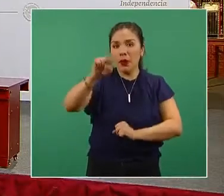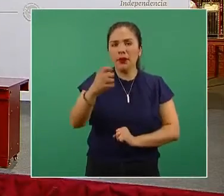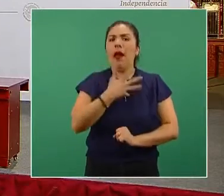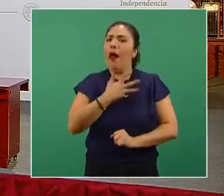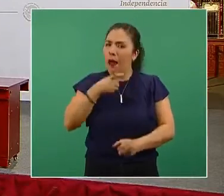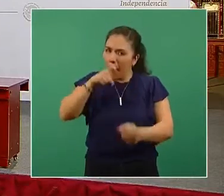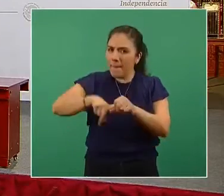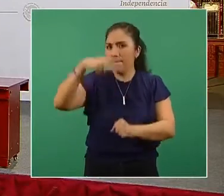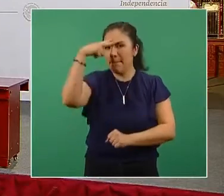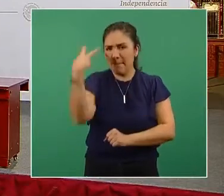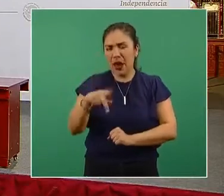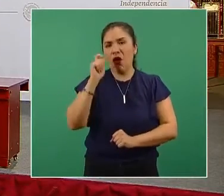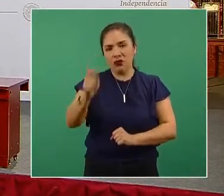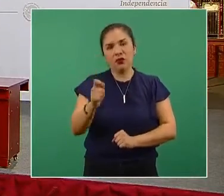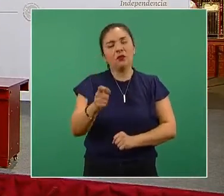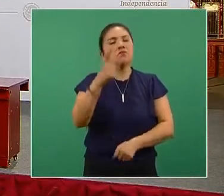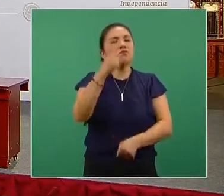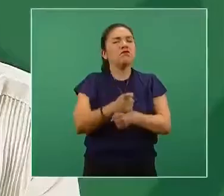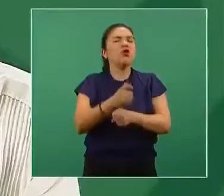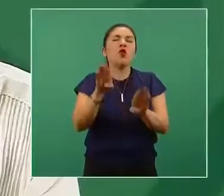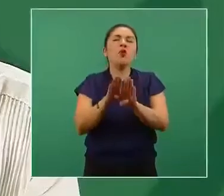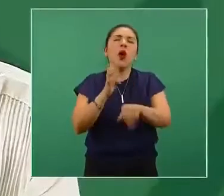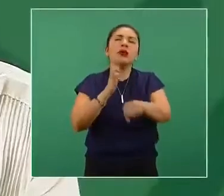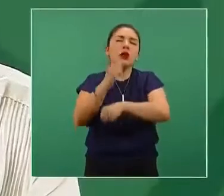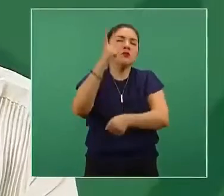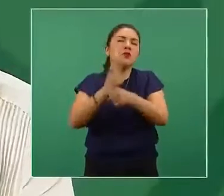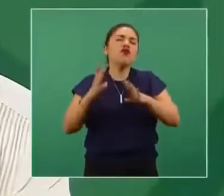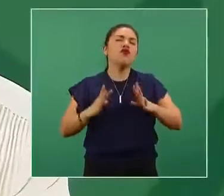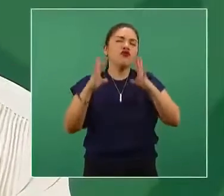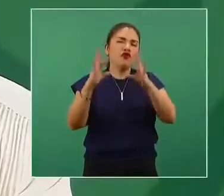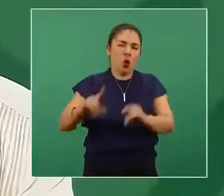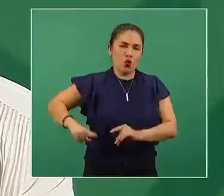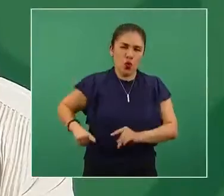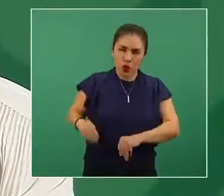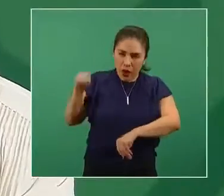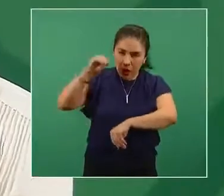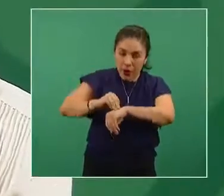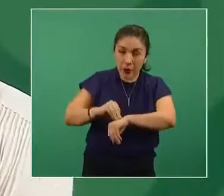es uno de los estados fundadores de esta organización,